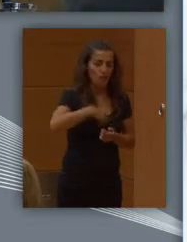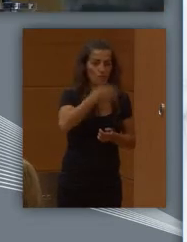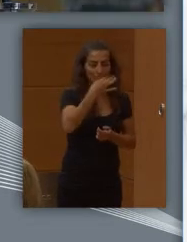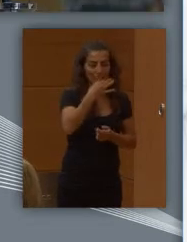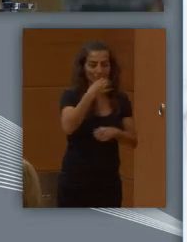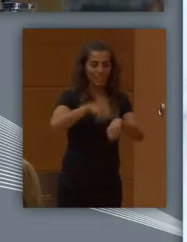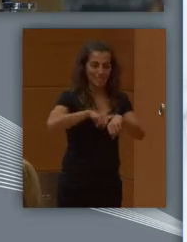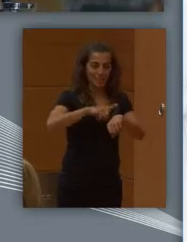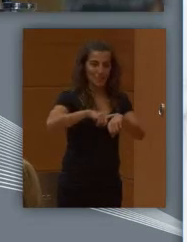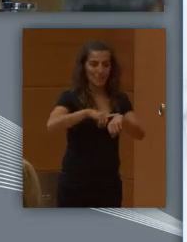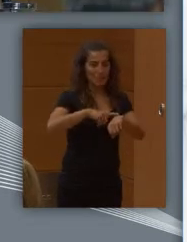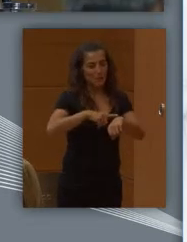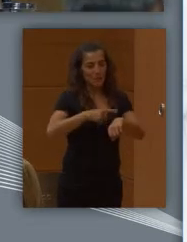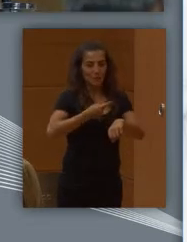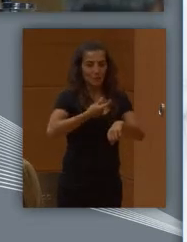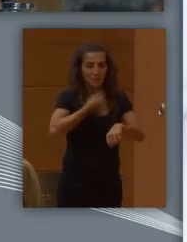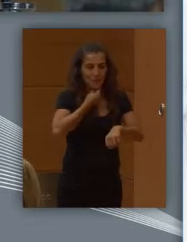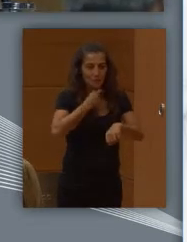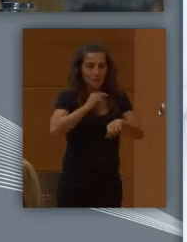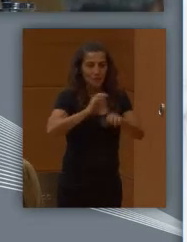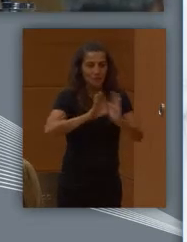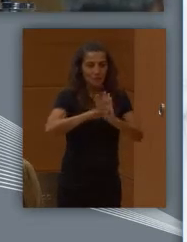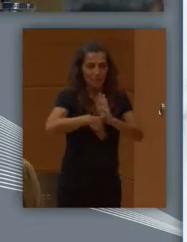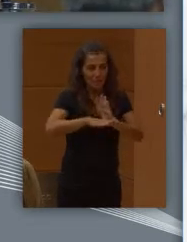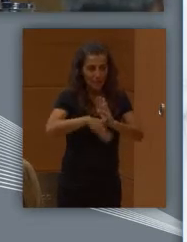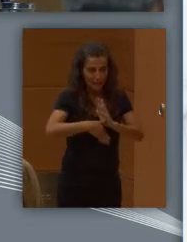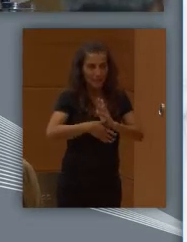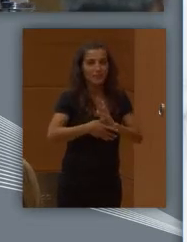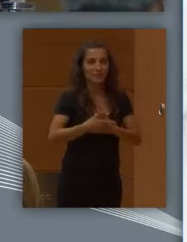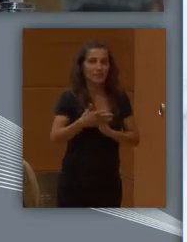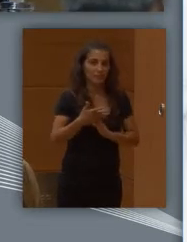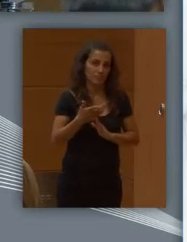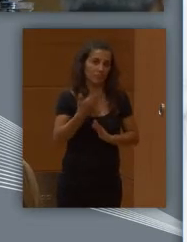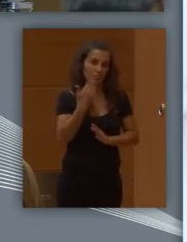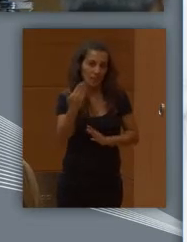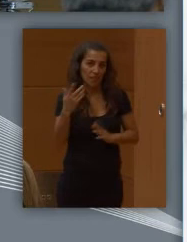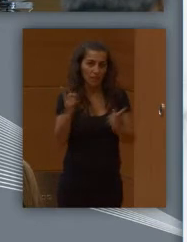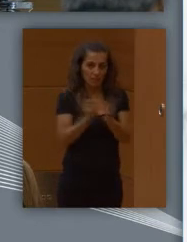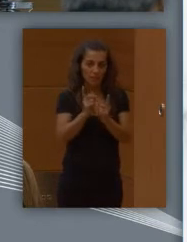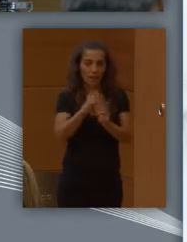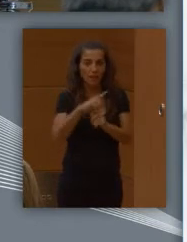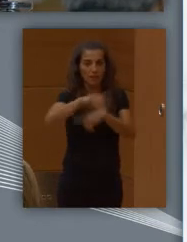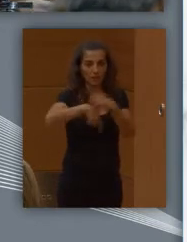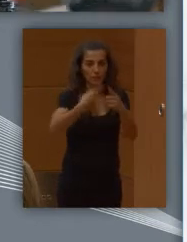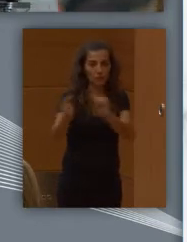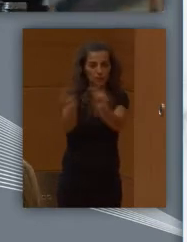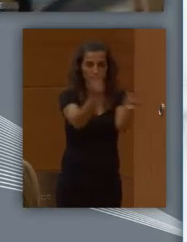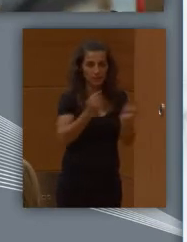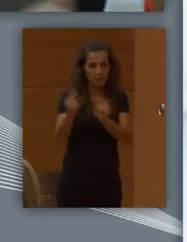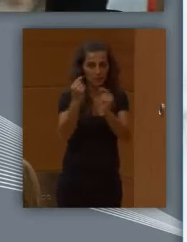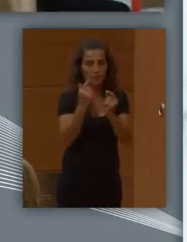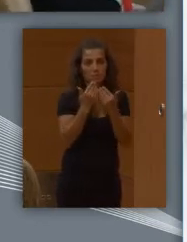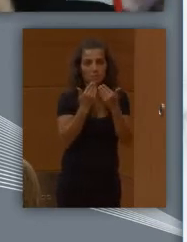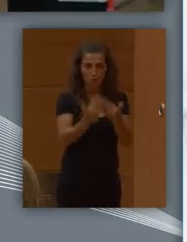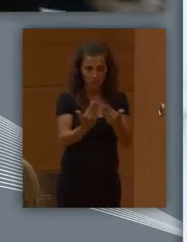tarde en la que vamos con un pelín de retraso y sobre todo porque así dejamos tiempo para un poquito de debate al final. Muchas